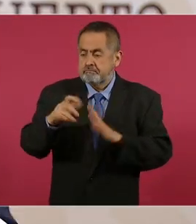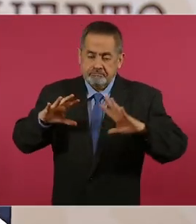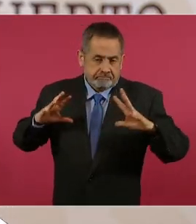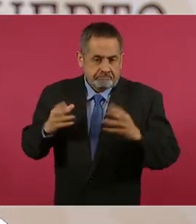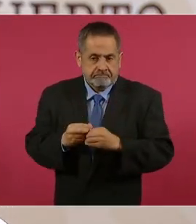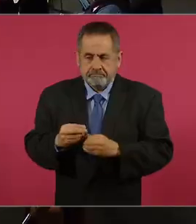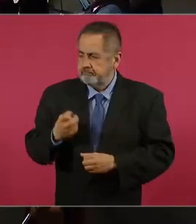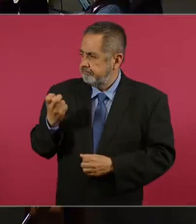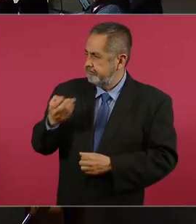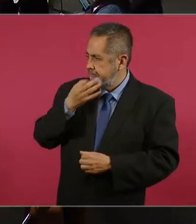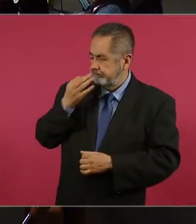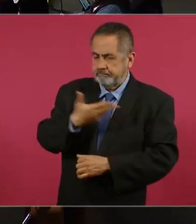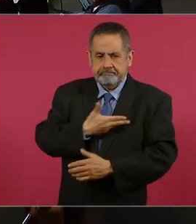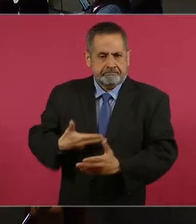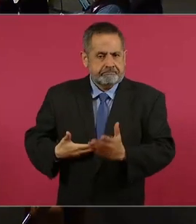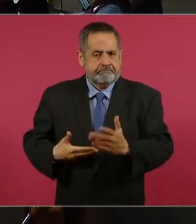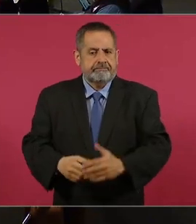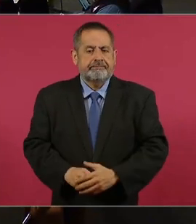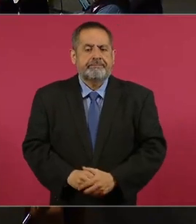presidente?